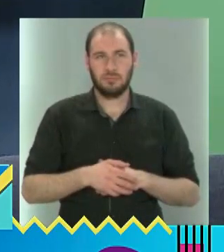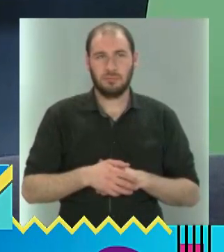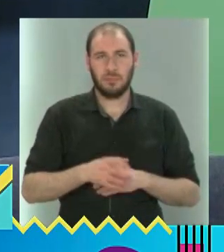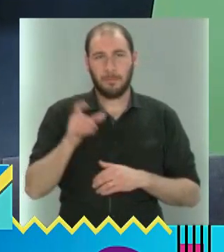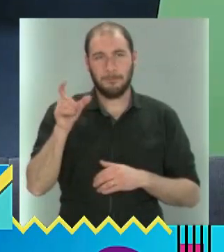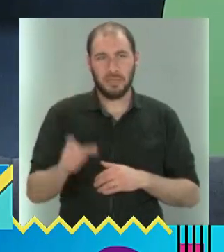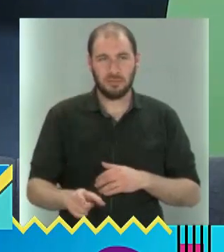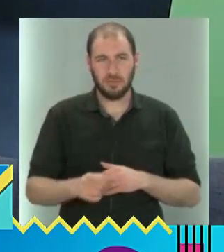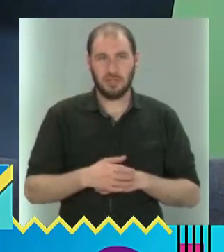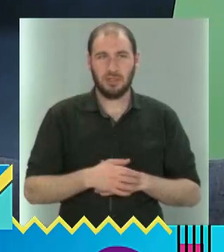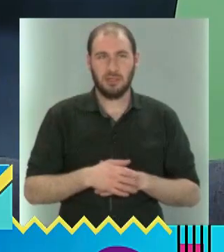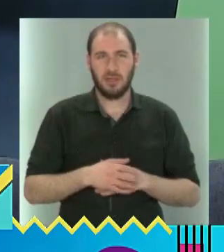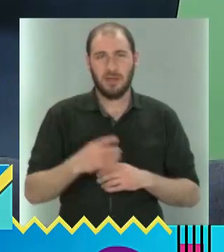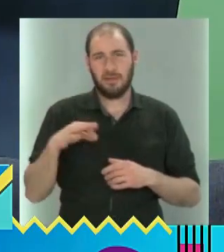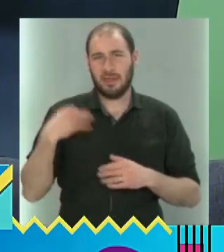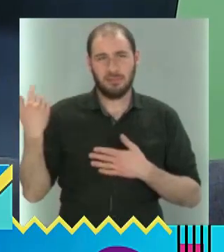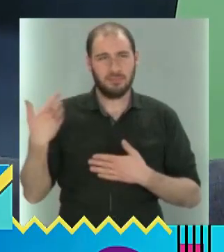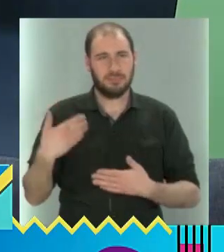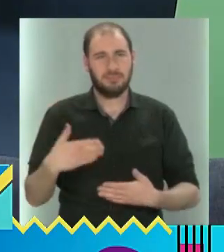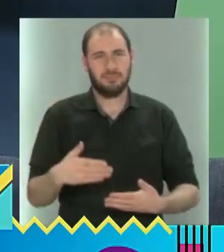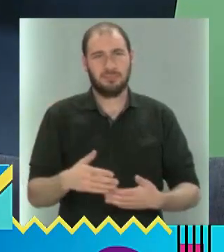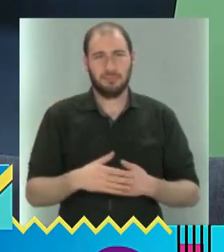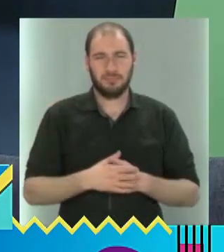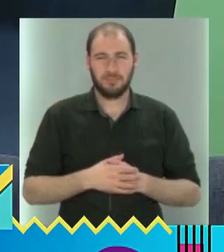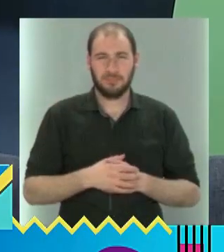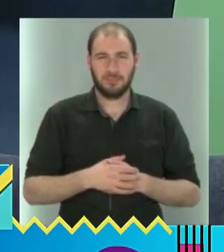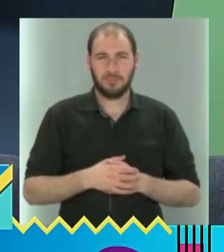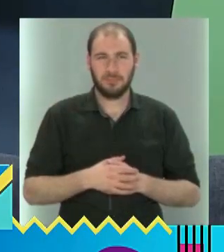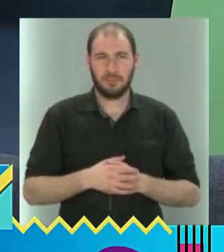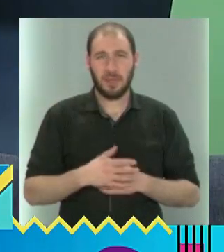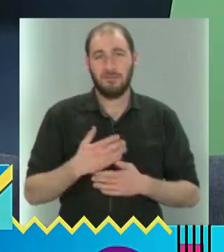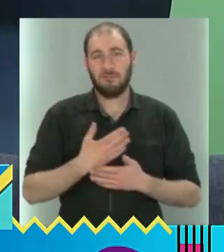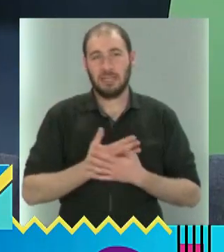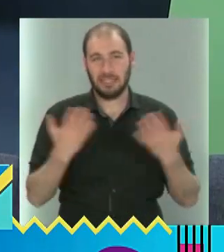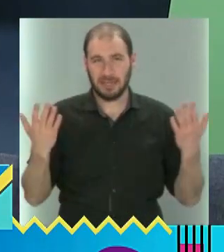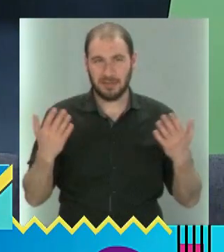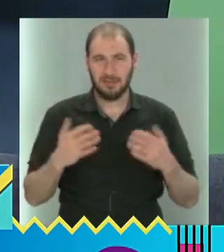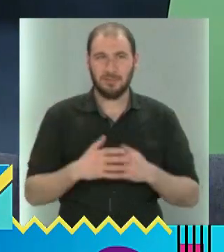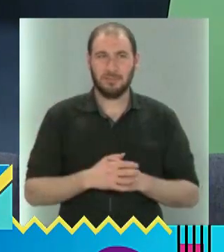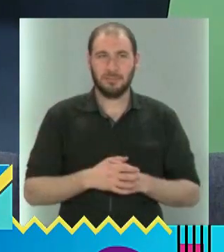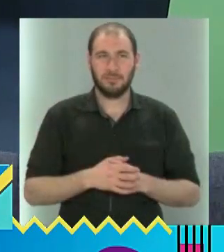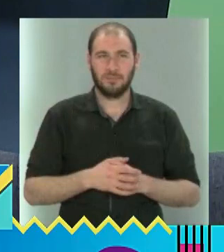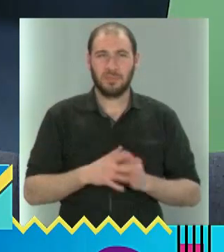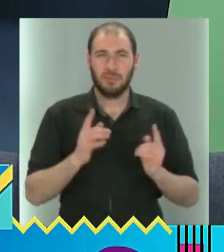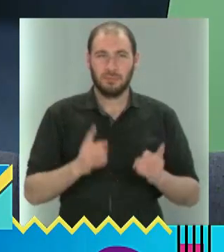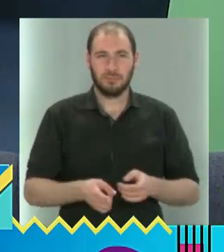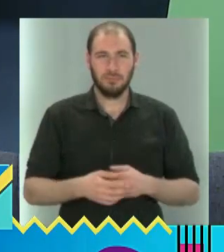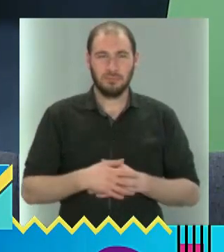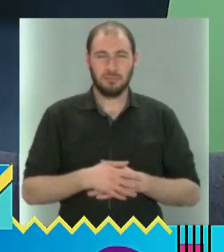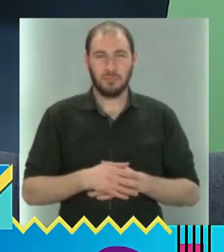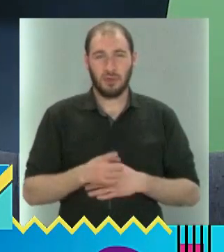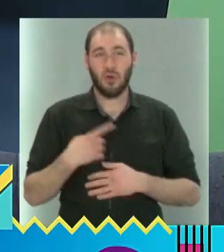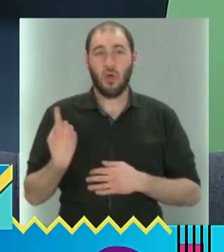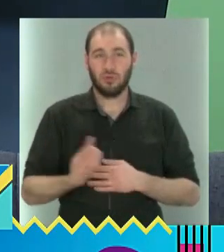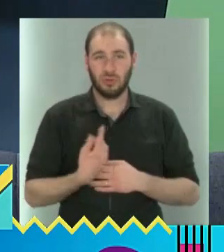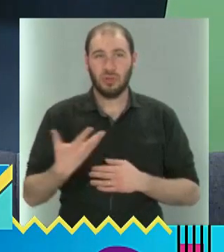una persona en toda su vida es la felicidad. Y nosotros